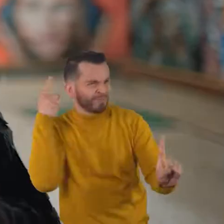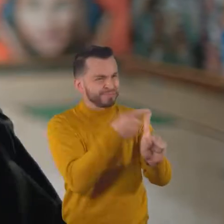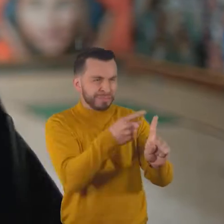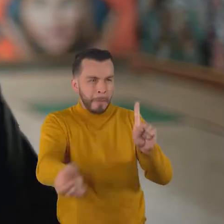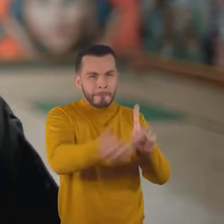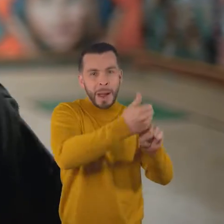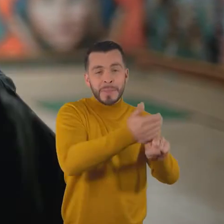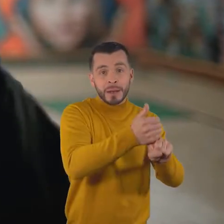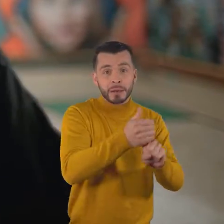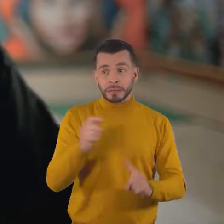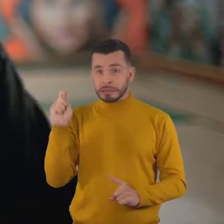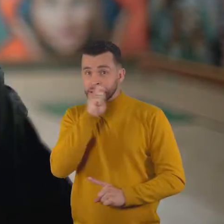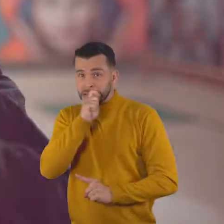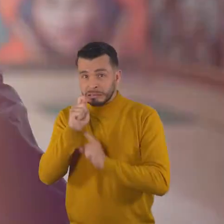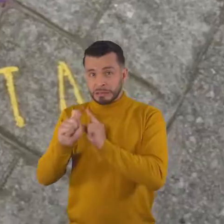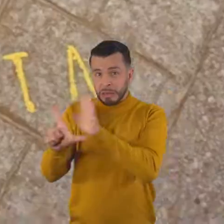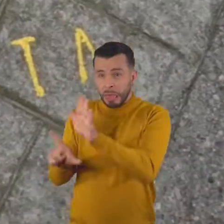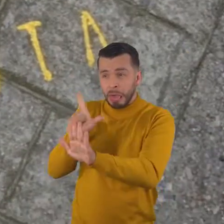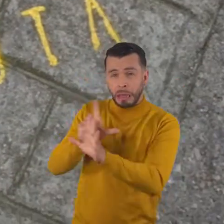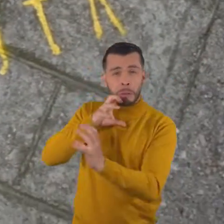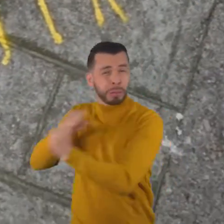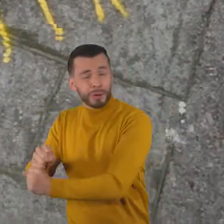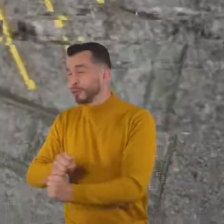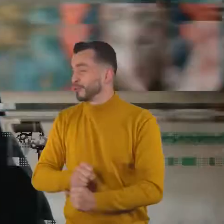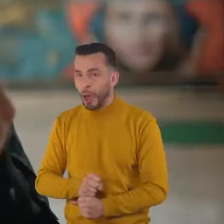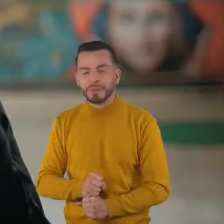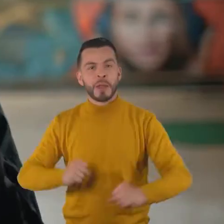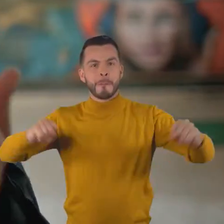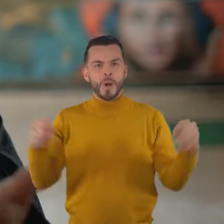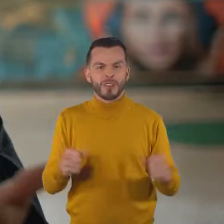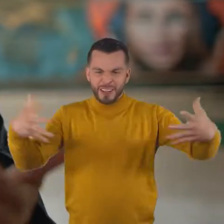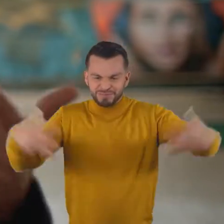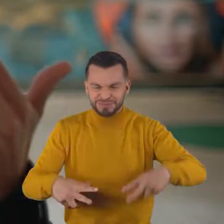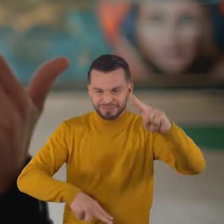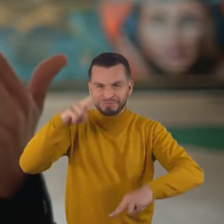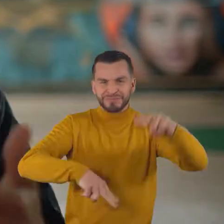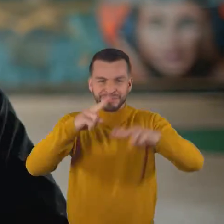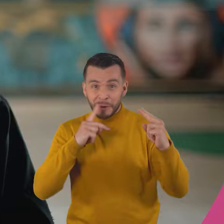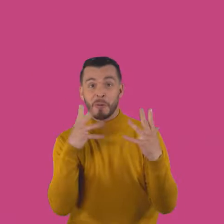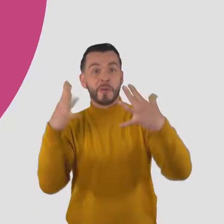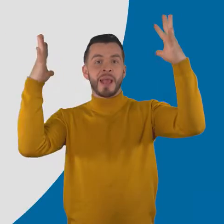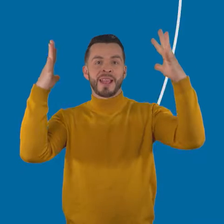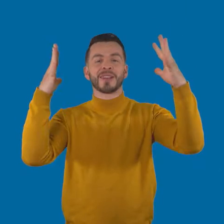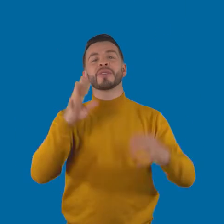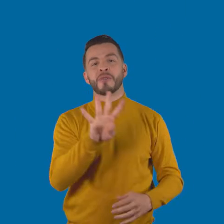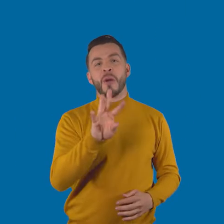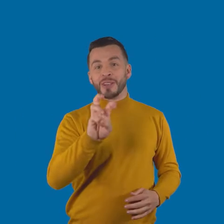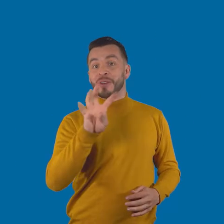sueños, lejos de la droga y la delincuencia. Celebremos la